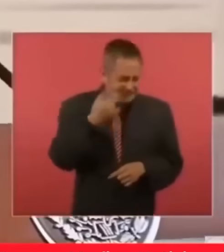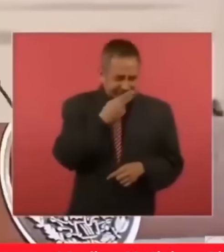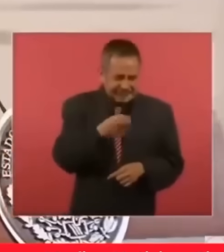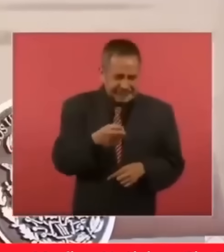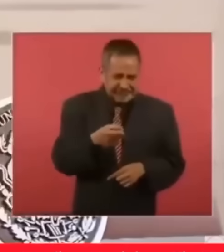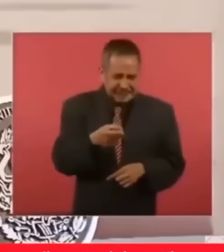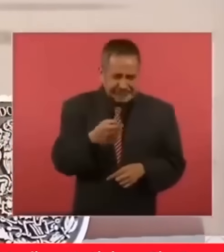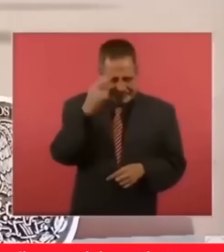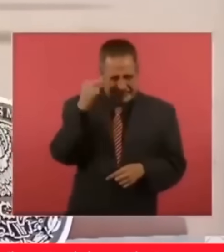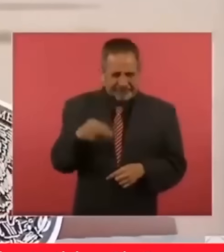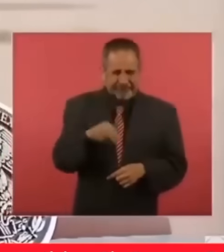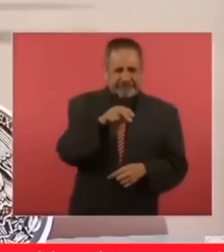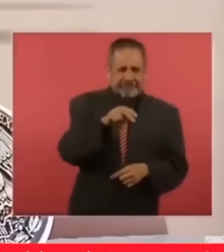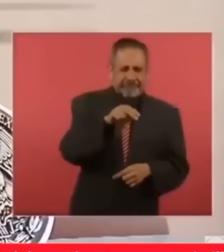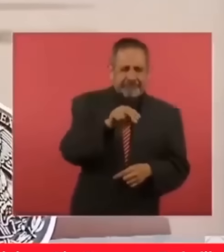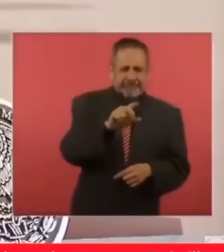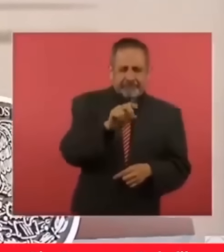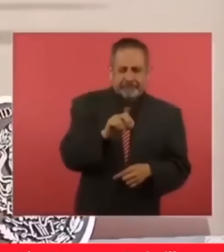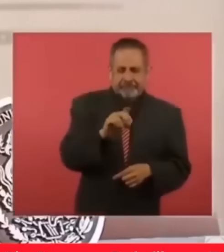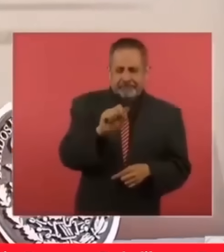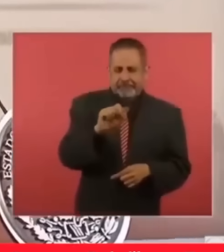últimamente nado sincronizado,